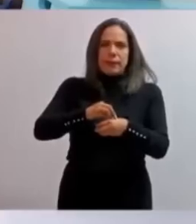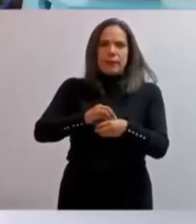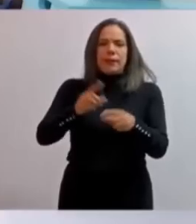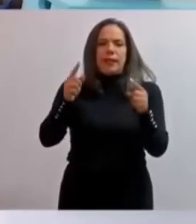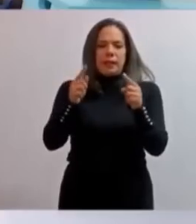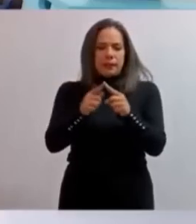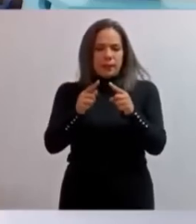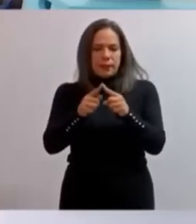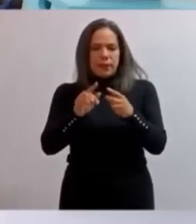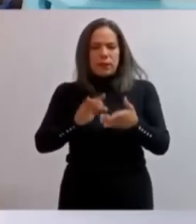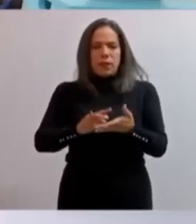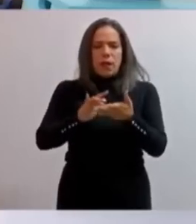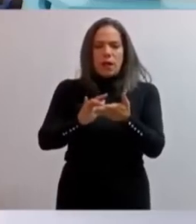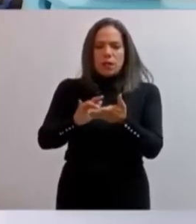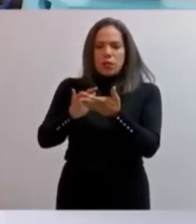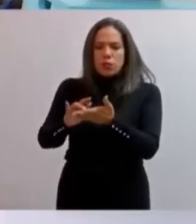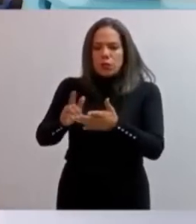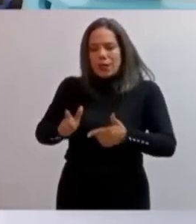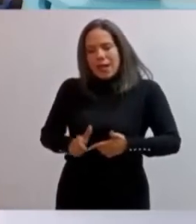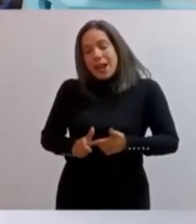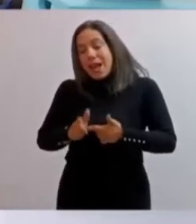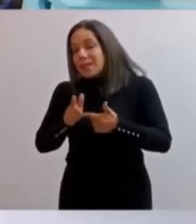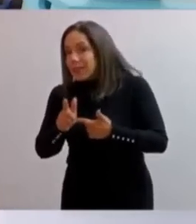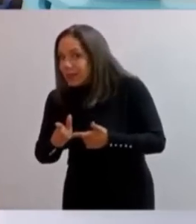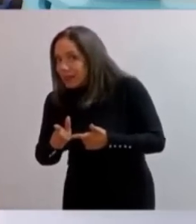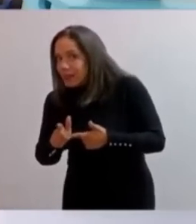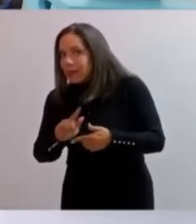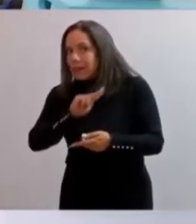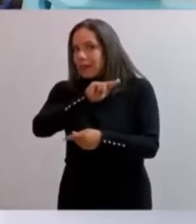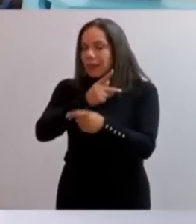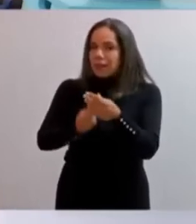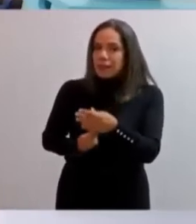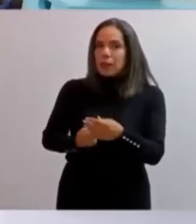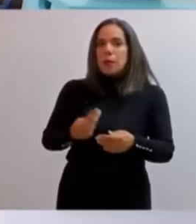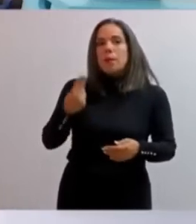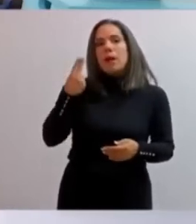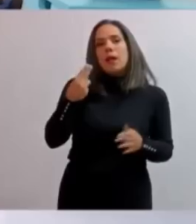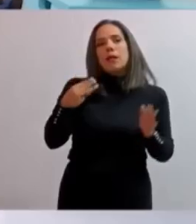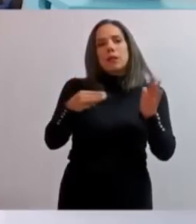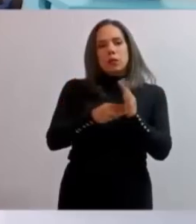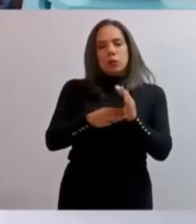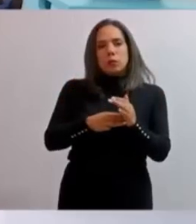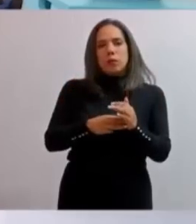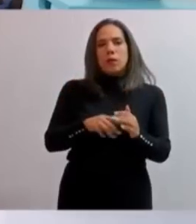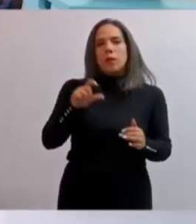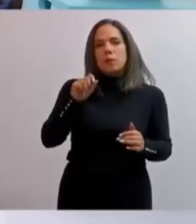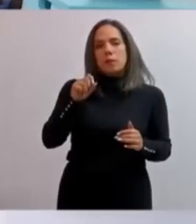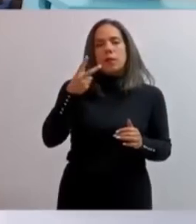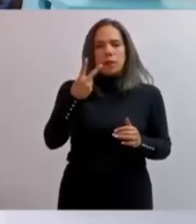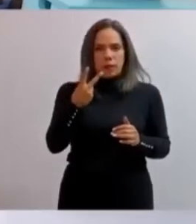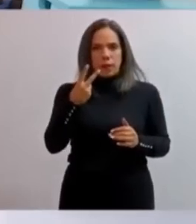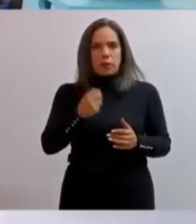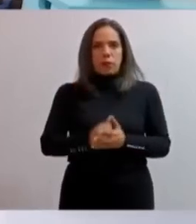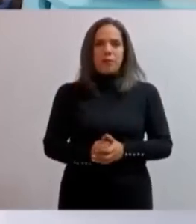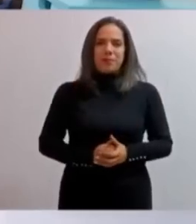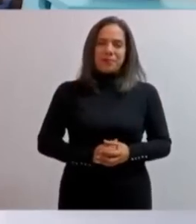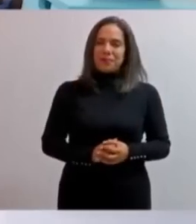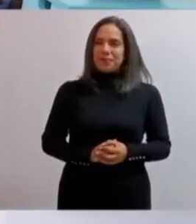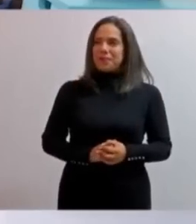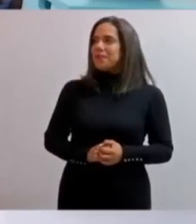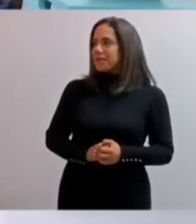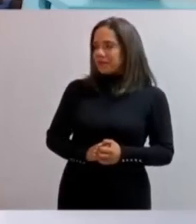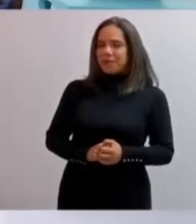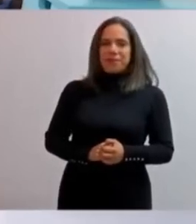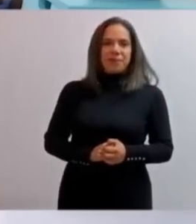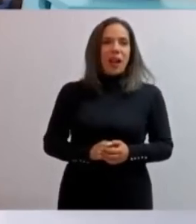darle sentido y continuidad al Plan de Estudios 2022? A ver, yo creo que son dos preguntas,